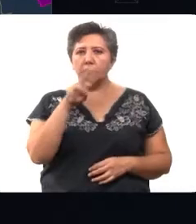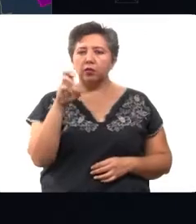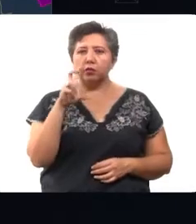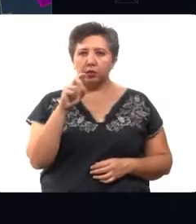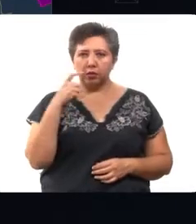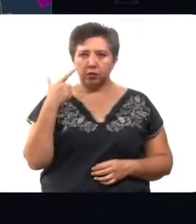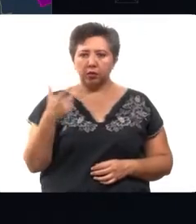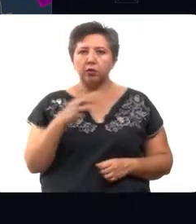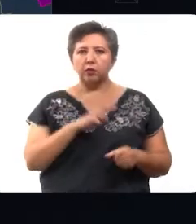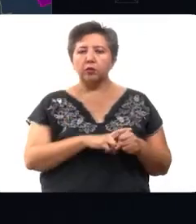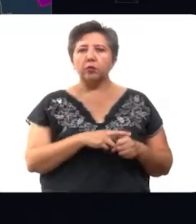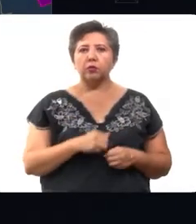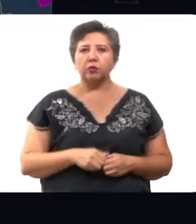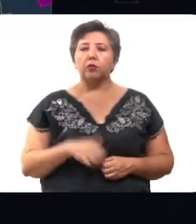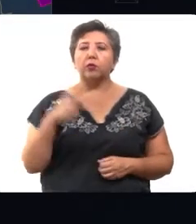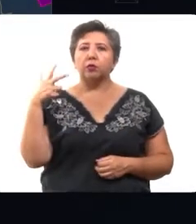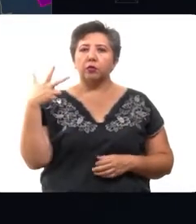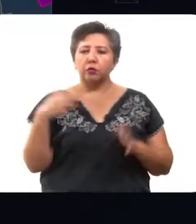5.337 en la zona sur,